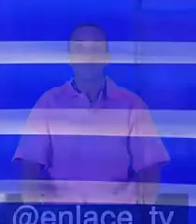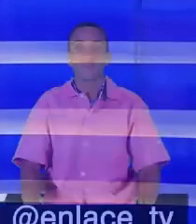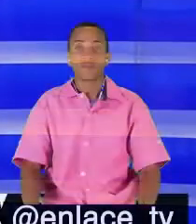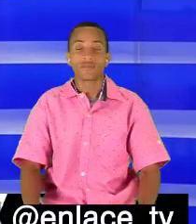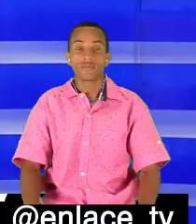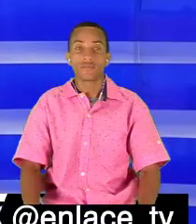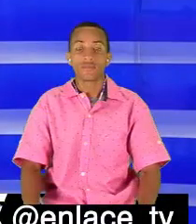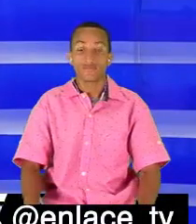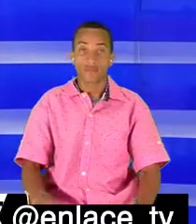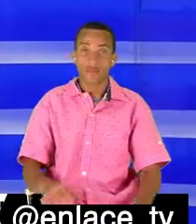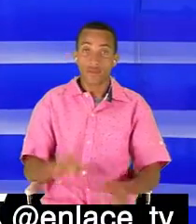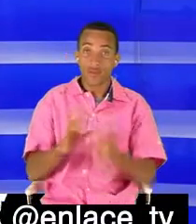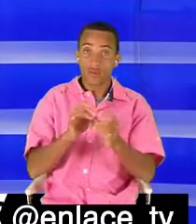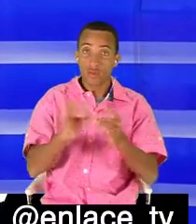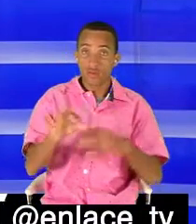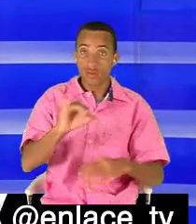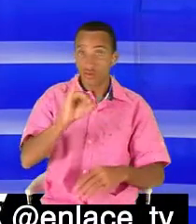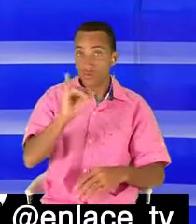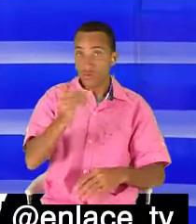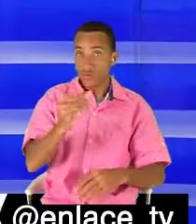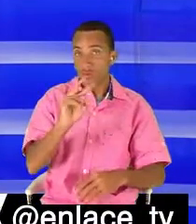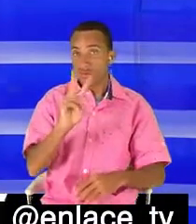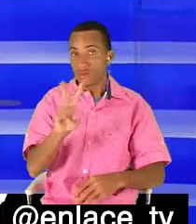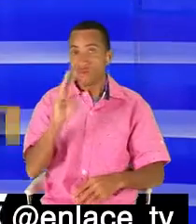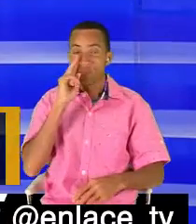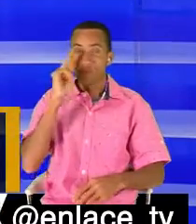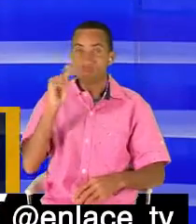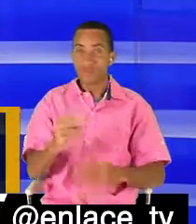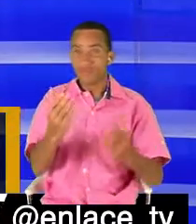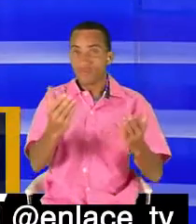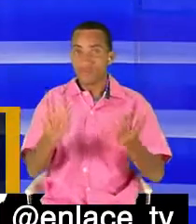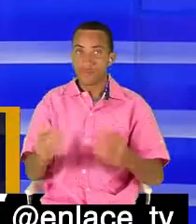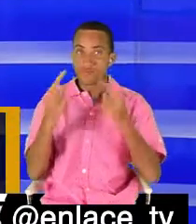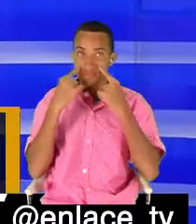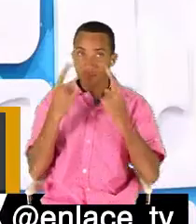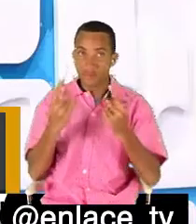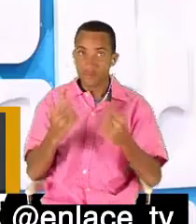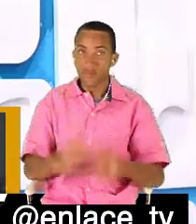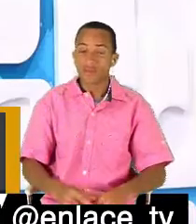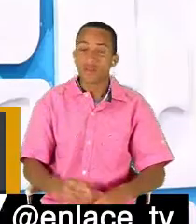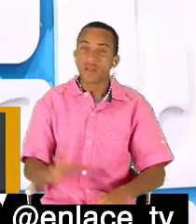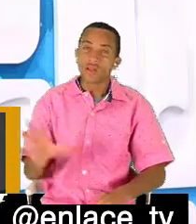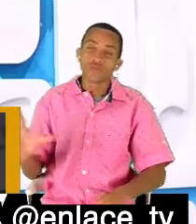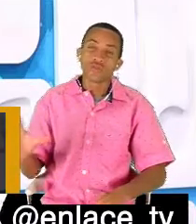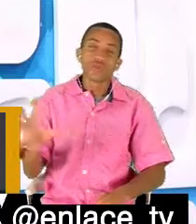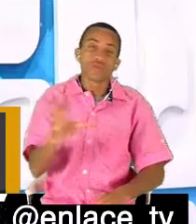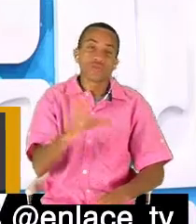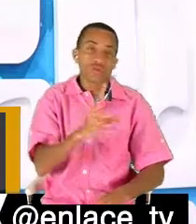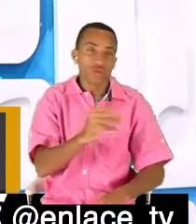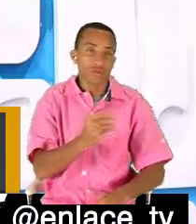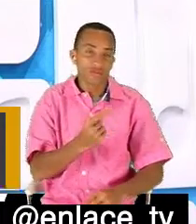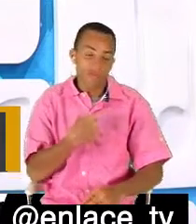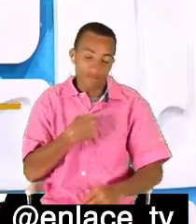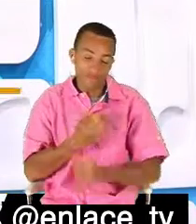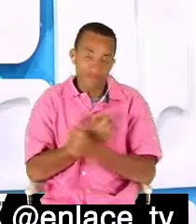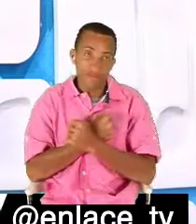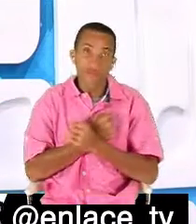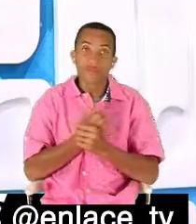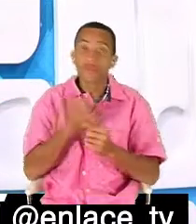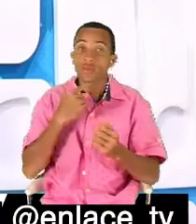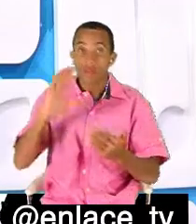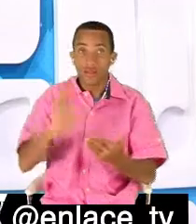Jueves 2 de junio, buenas tardes para todos y bienvenidos a En la Mira. Eres todo para mí es el sencillo que por esos días se encuentra